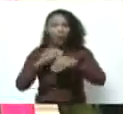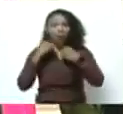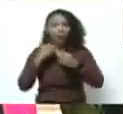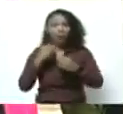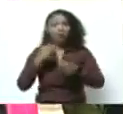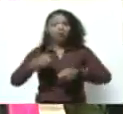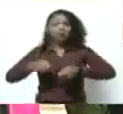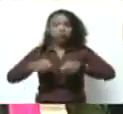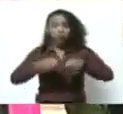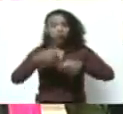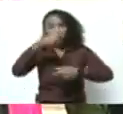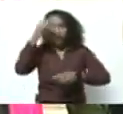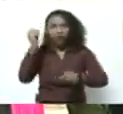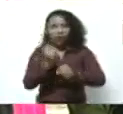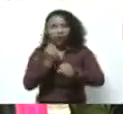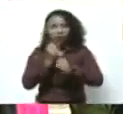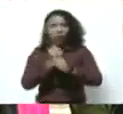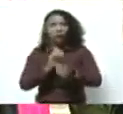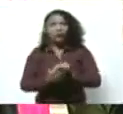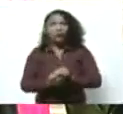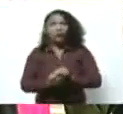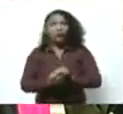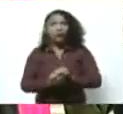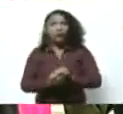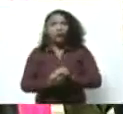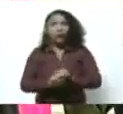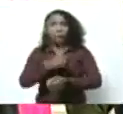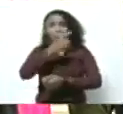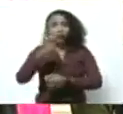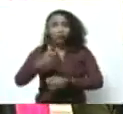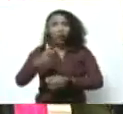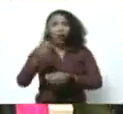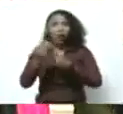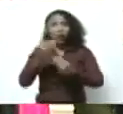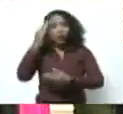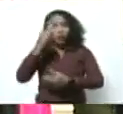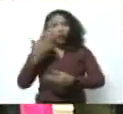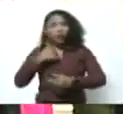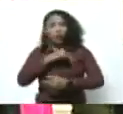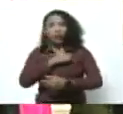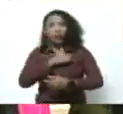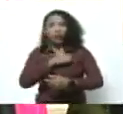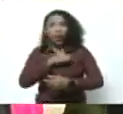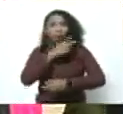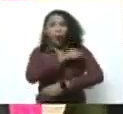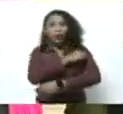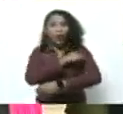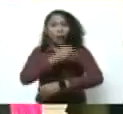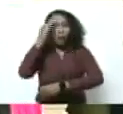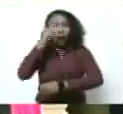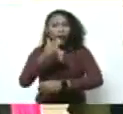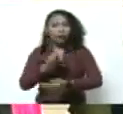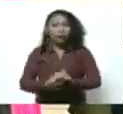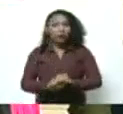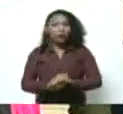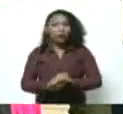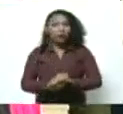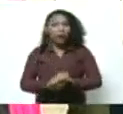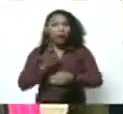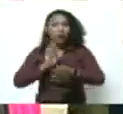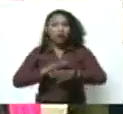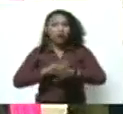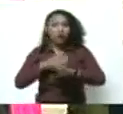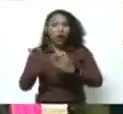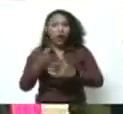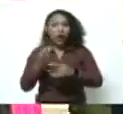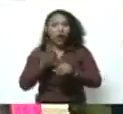paramédico, obreros, trabajadores, tanto civiles como militares de nuestros hospitales militares, porque en